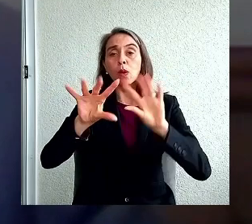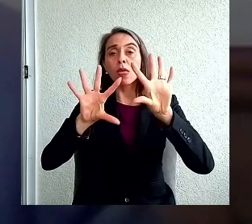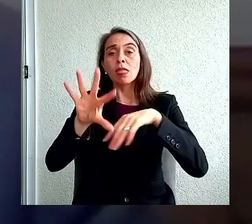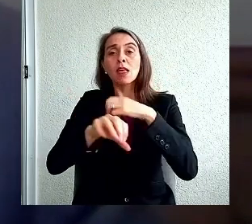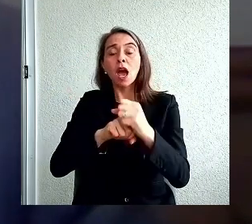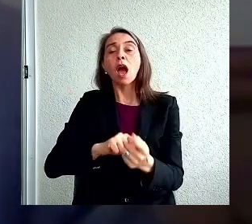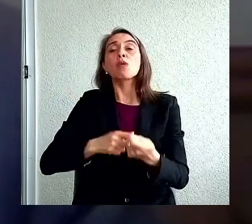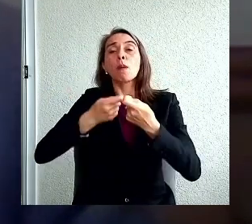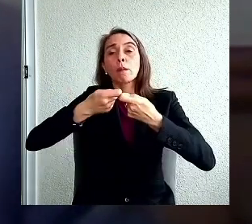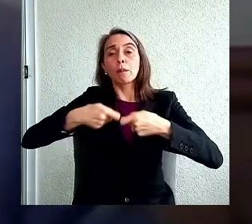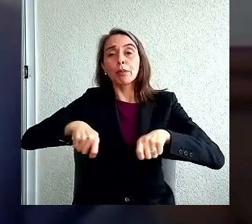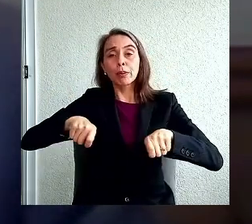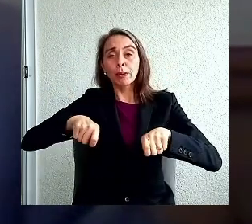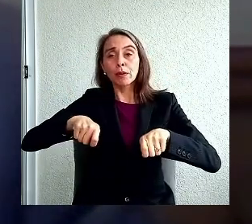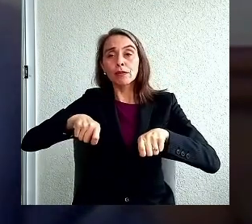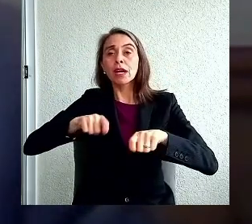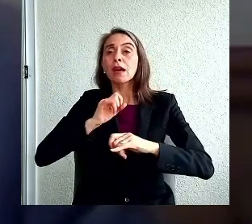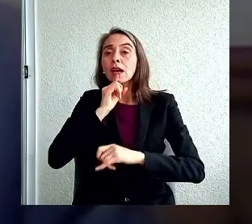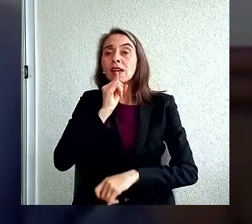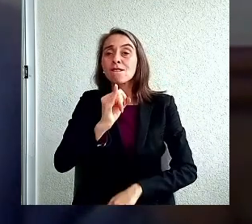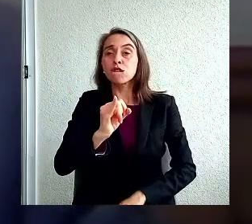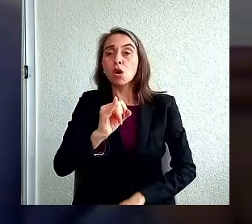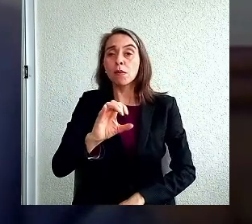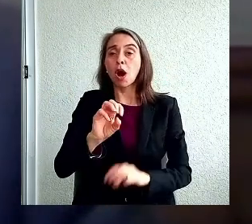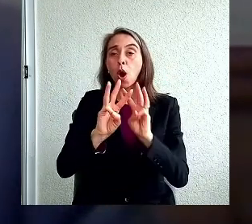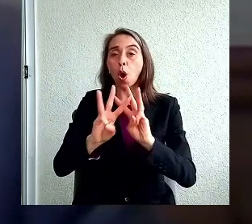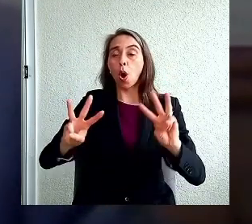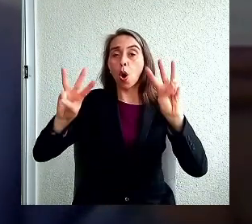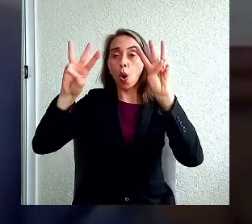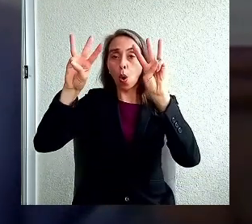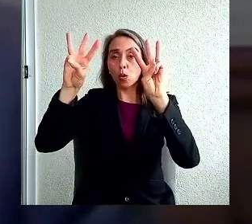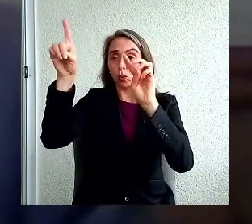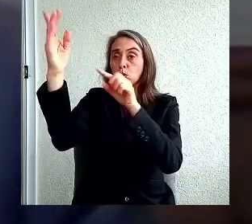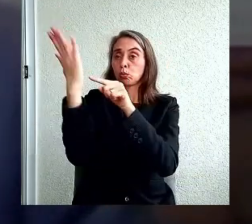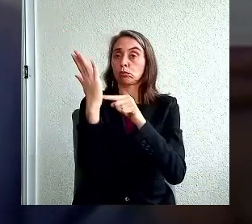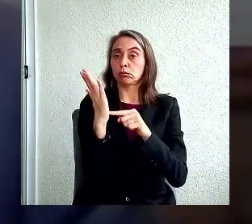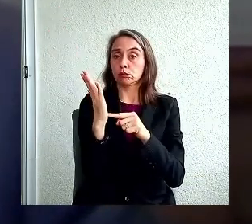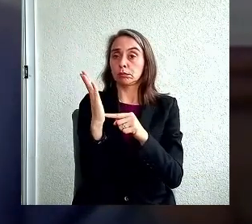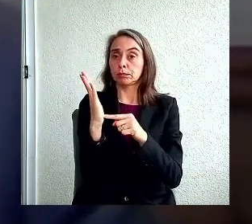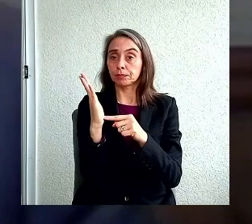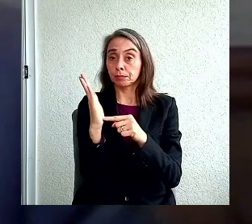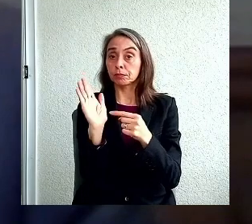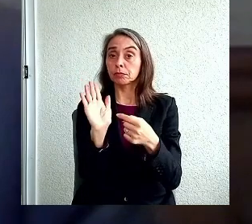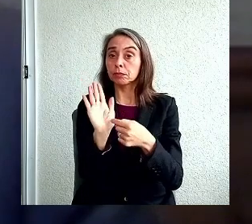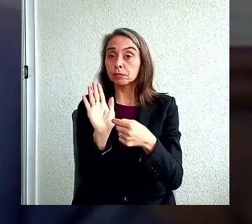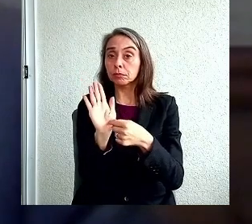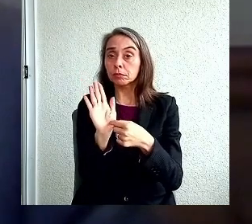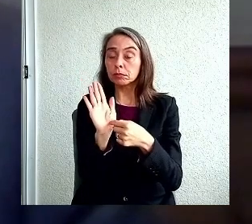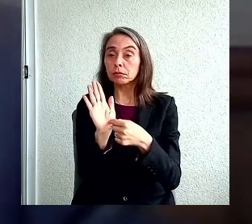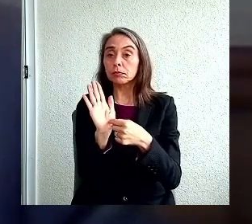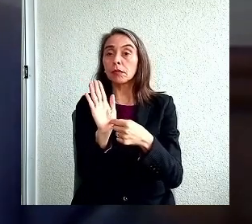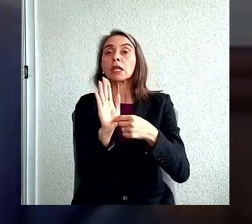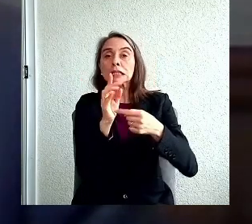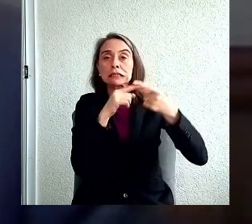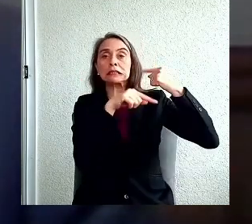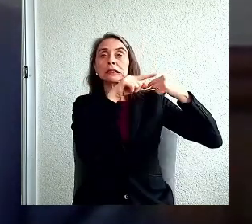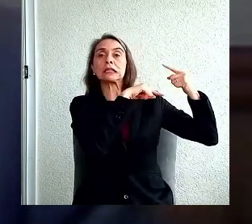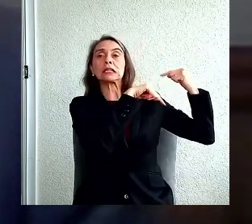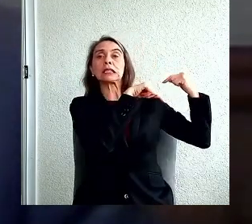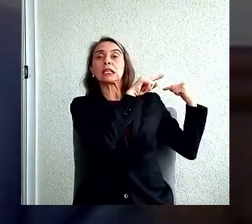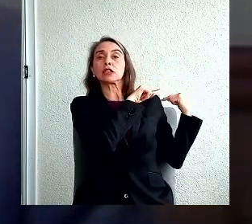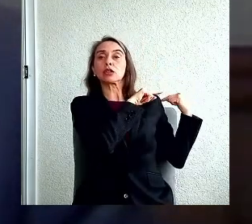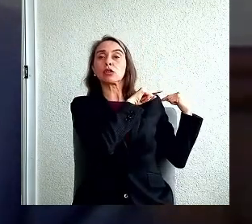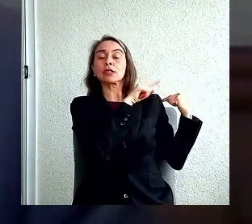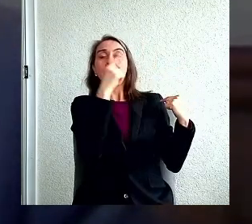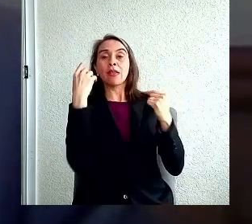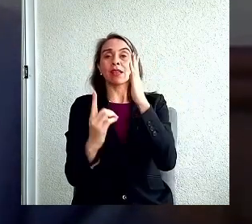Unidas, generando con ello un fuerte retroceso en todos los avances que tanto nos ha costado